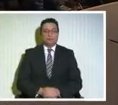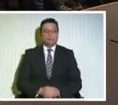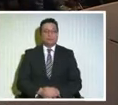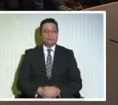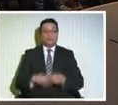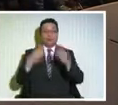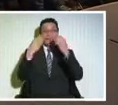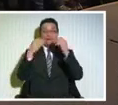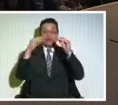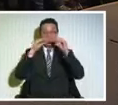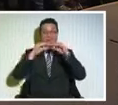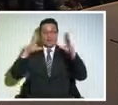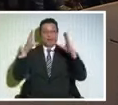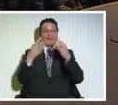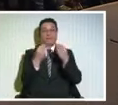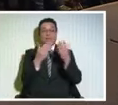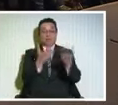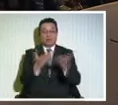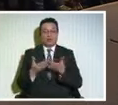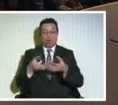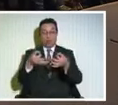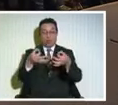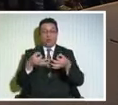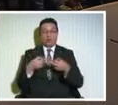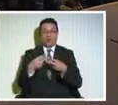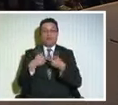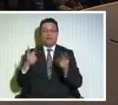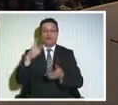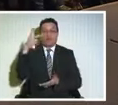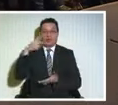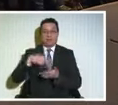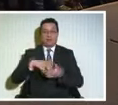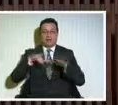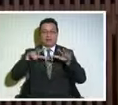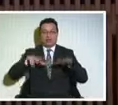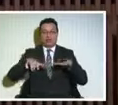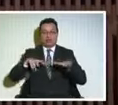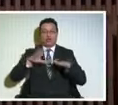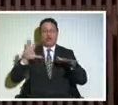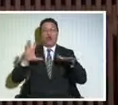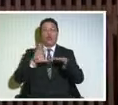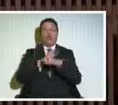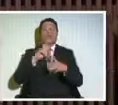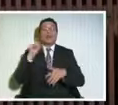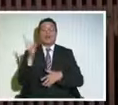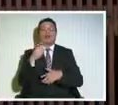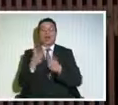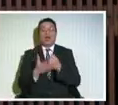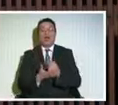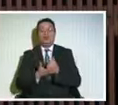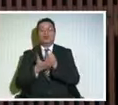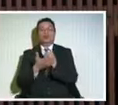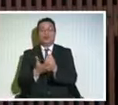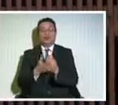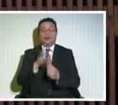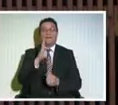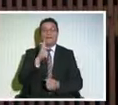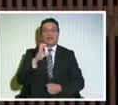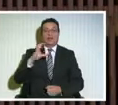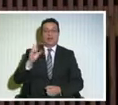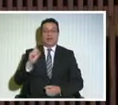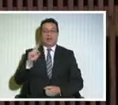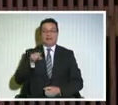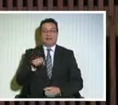Buenos días, bienvenidos a la cuenta pública 2018 de la Junta Nacional de Auxilio Escolar y Becas. En